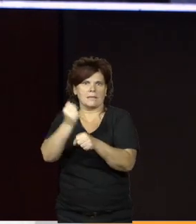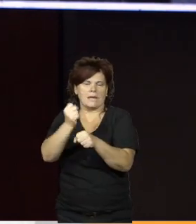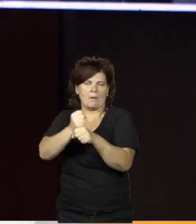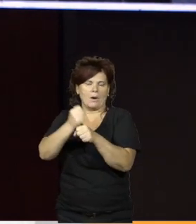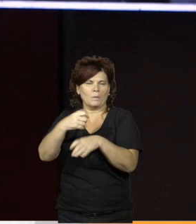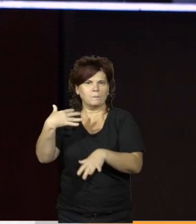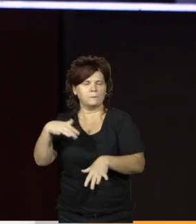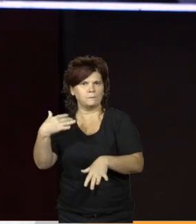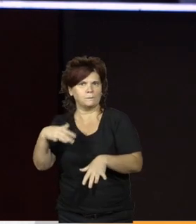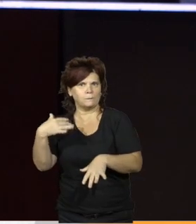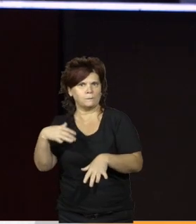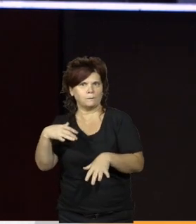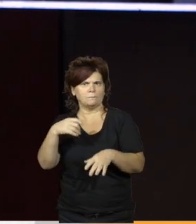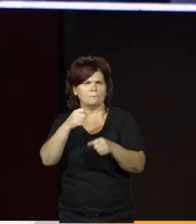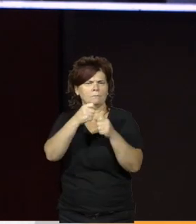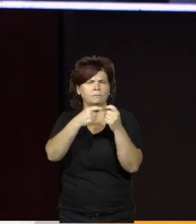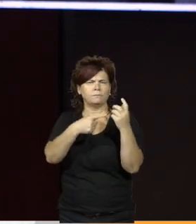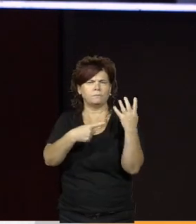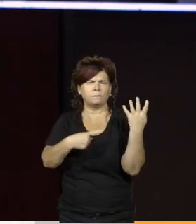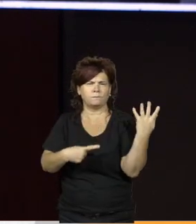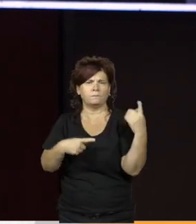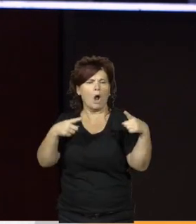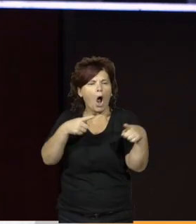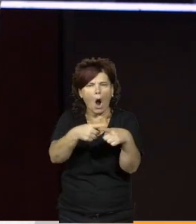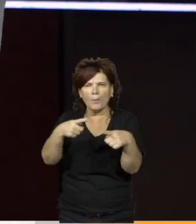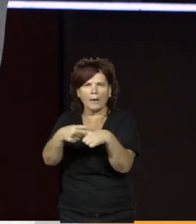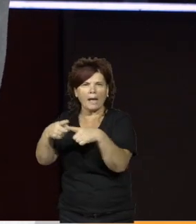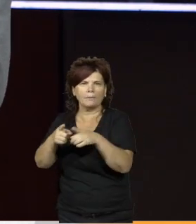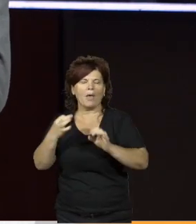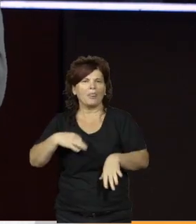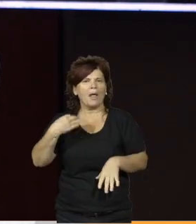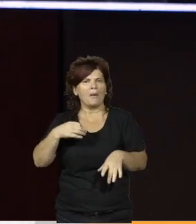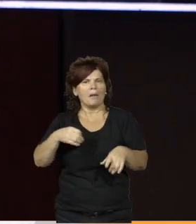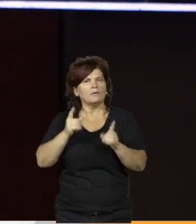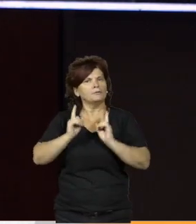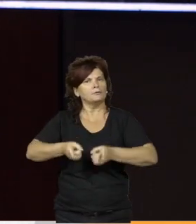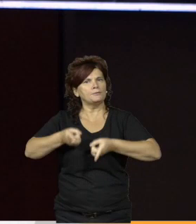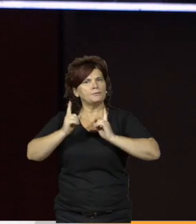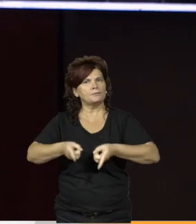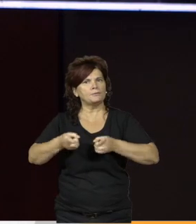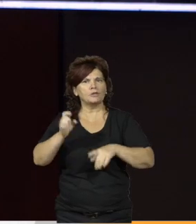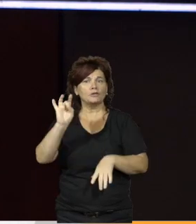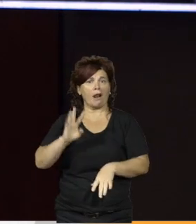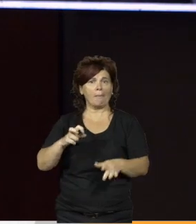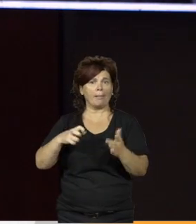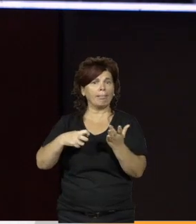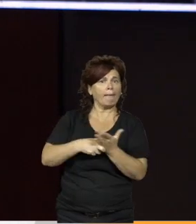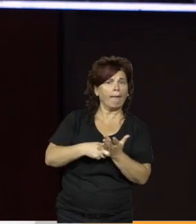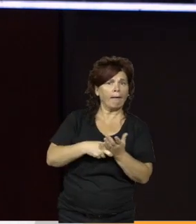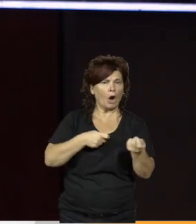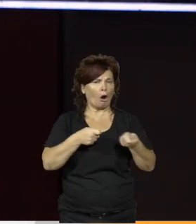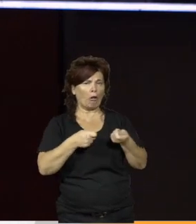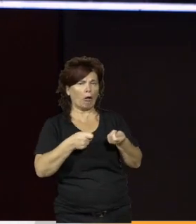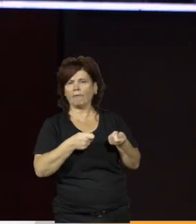son muchos elementos y muchos objetivos que tenemos que sostener. No simplemente controlar